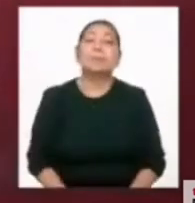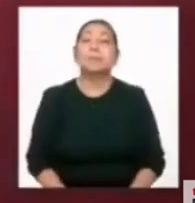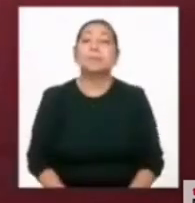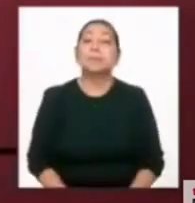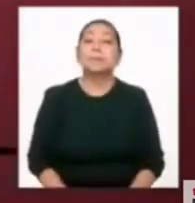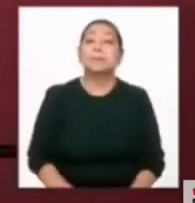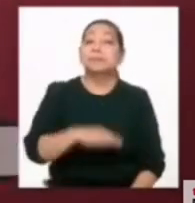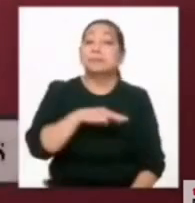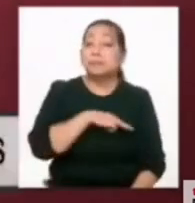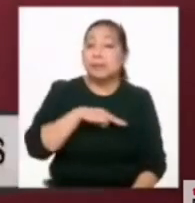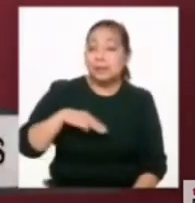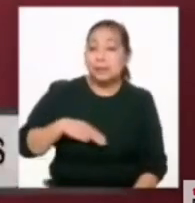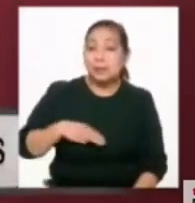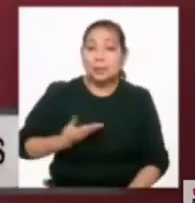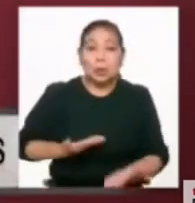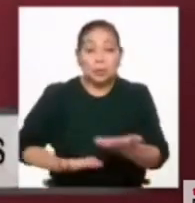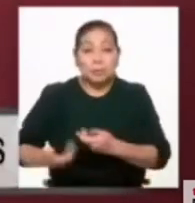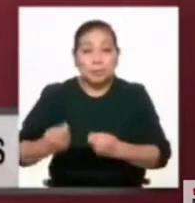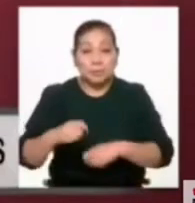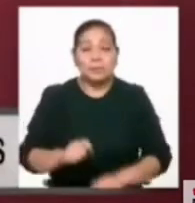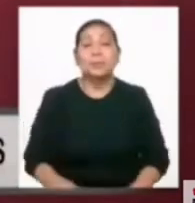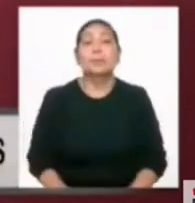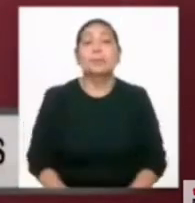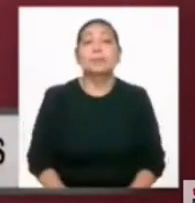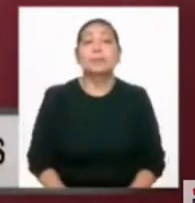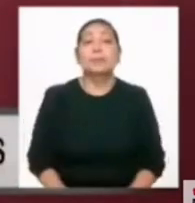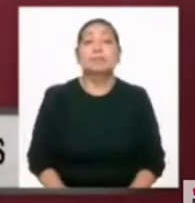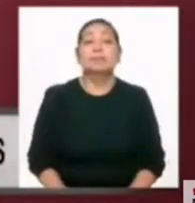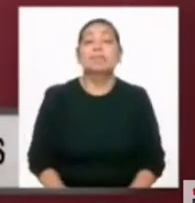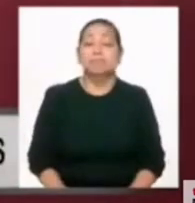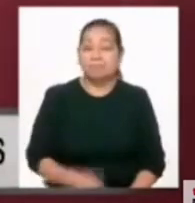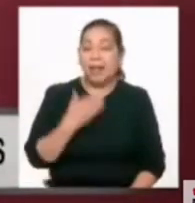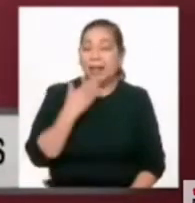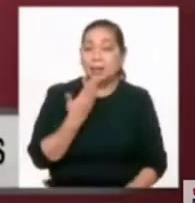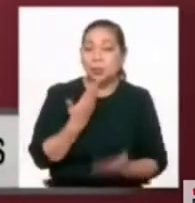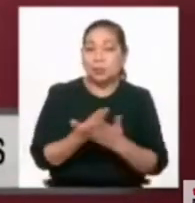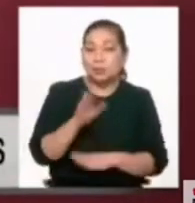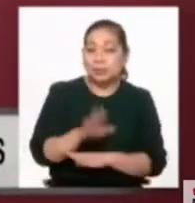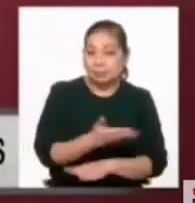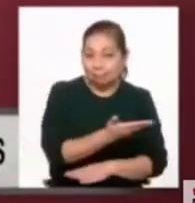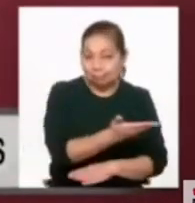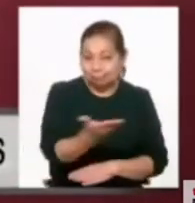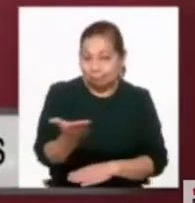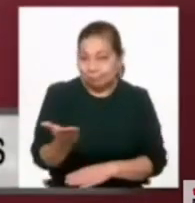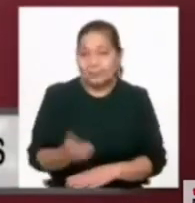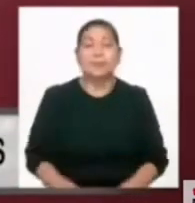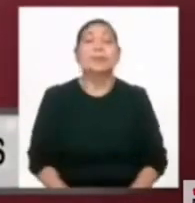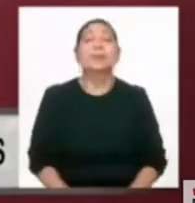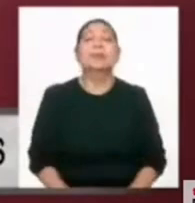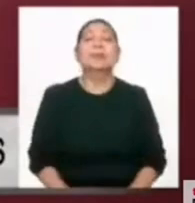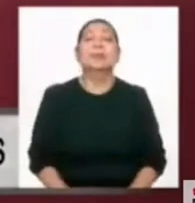El ministro de Comercio Exterior. Gracias, Premier. Buenas tardes, señores y señores